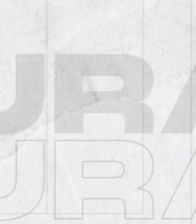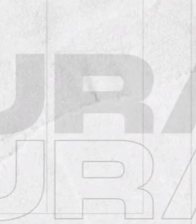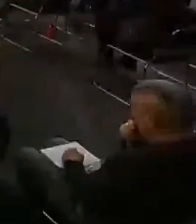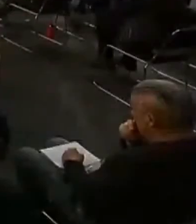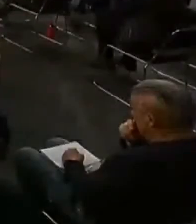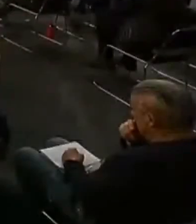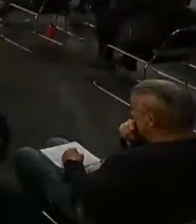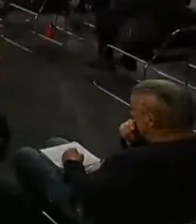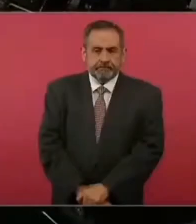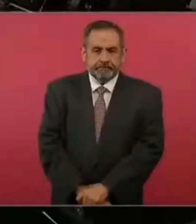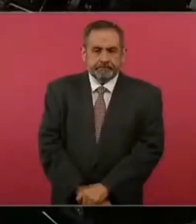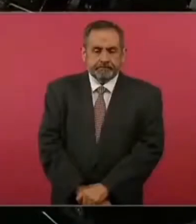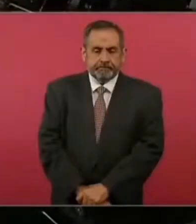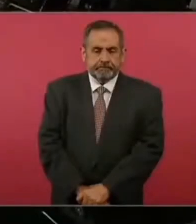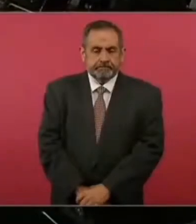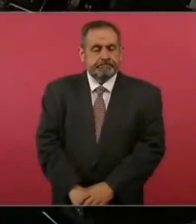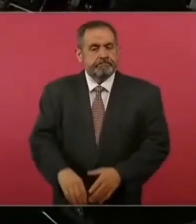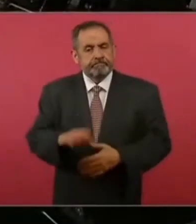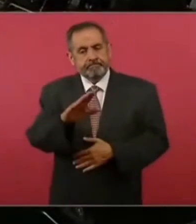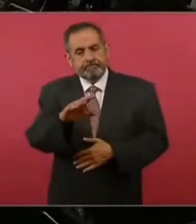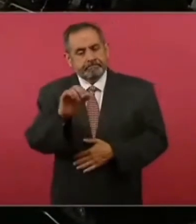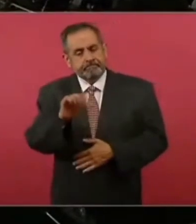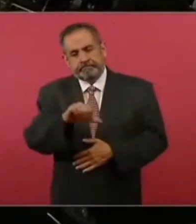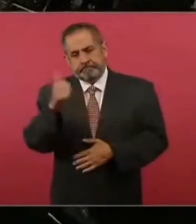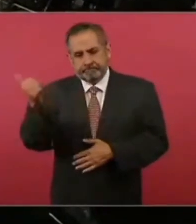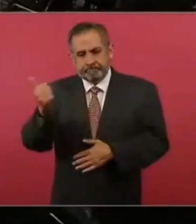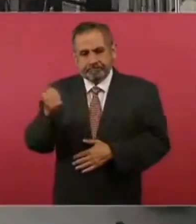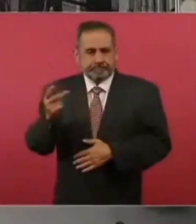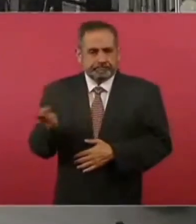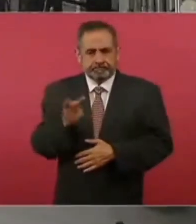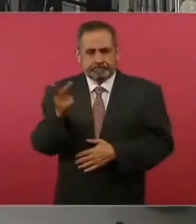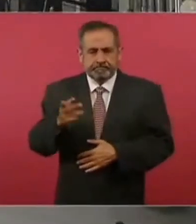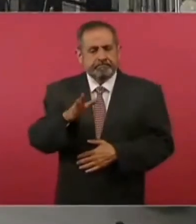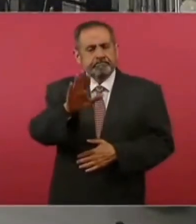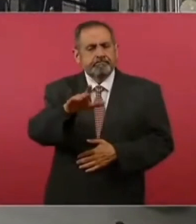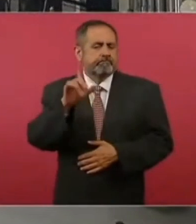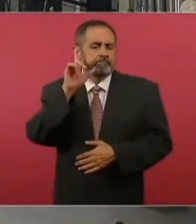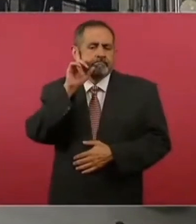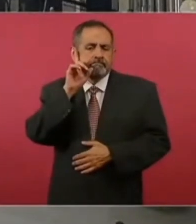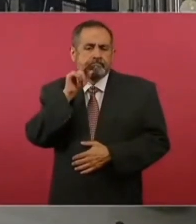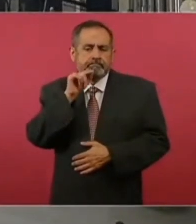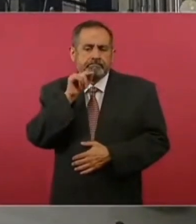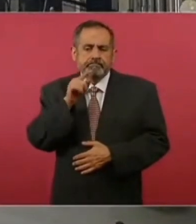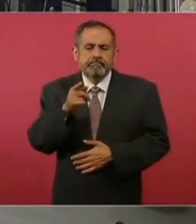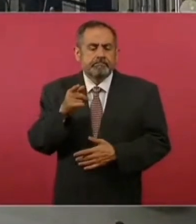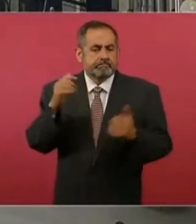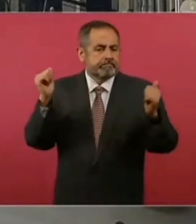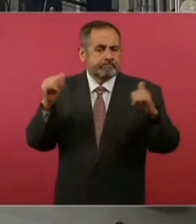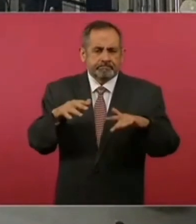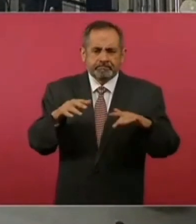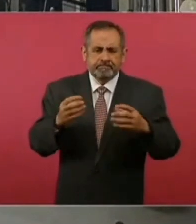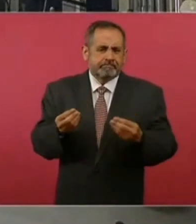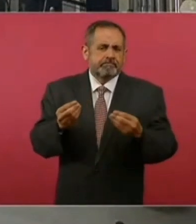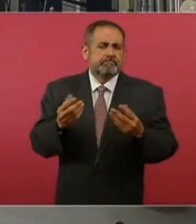Bueno, ya tomando otro sentido, para el día de mañana se